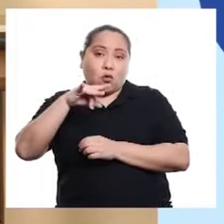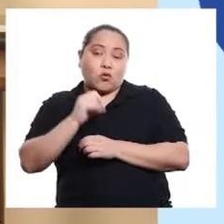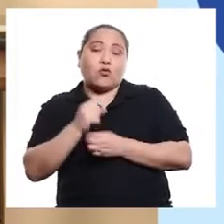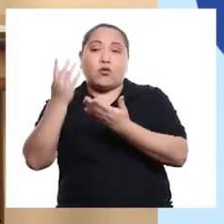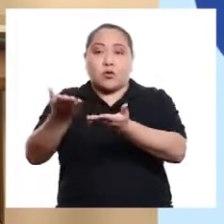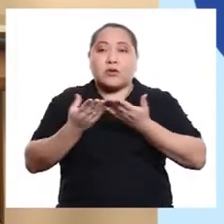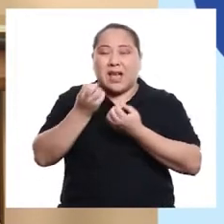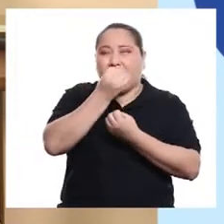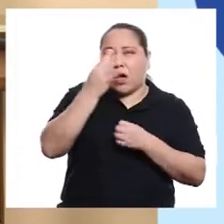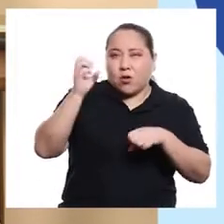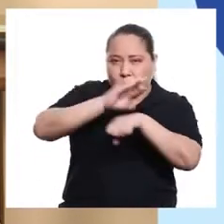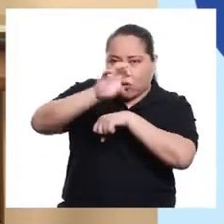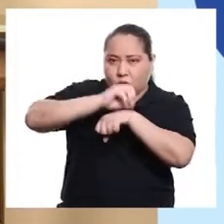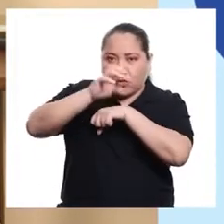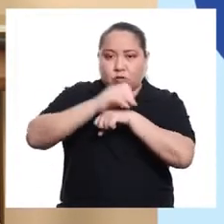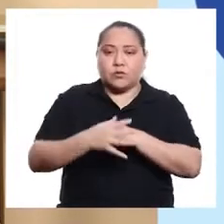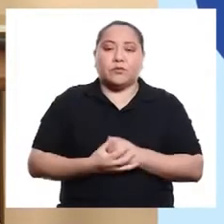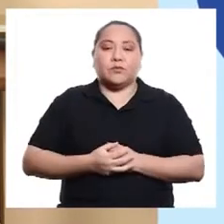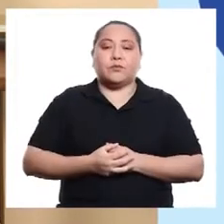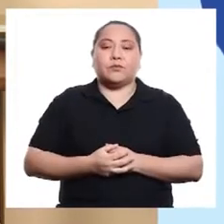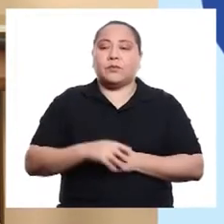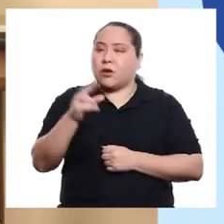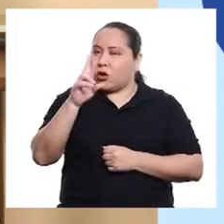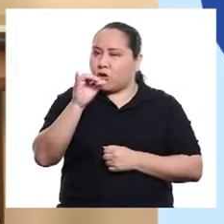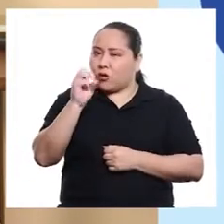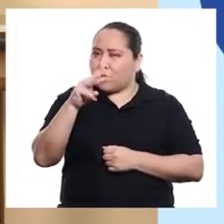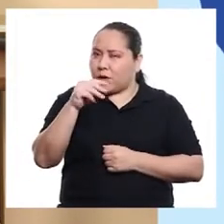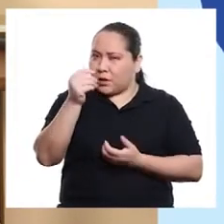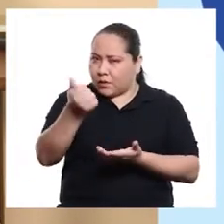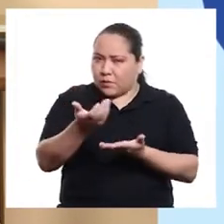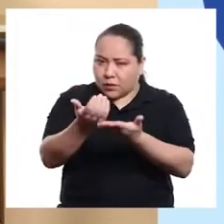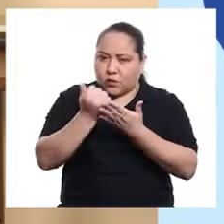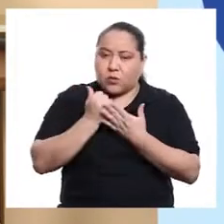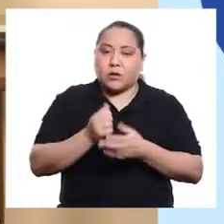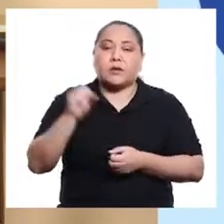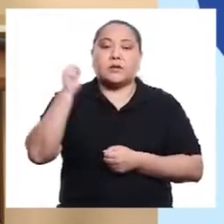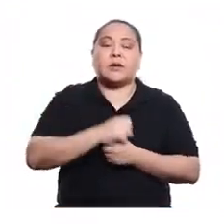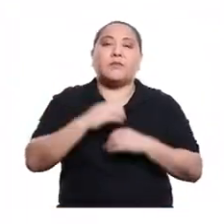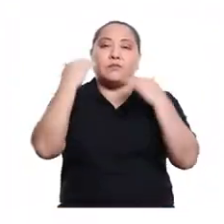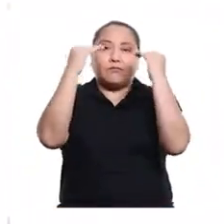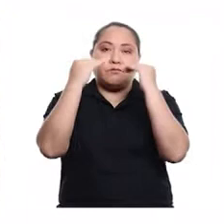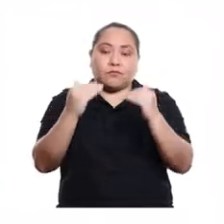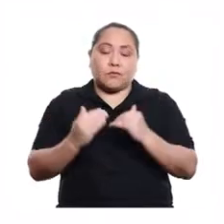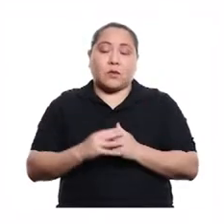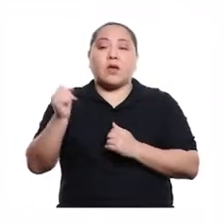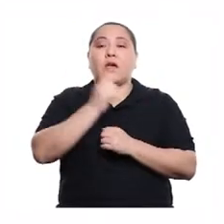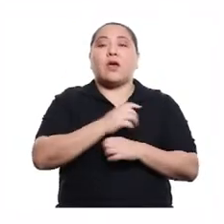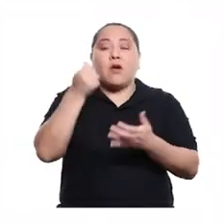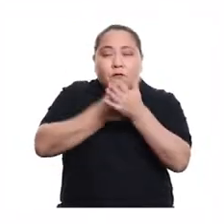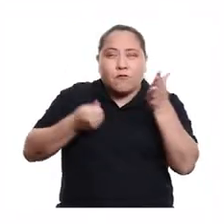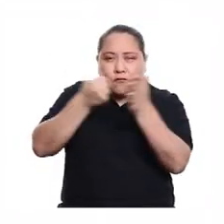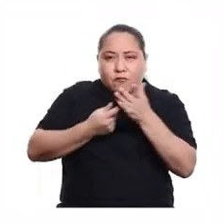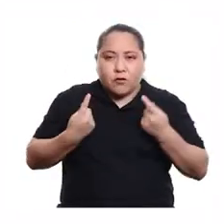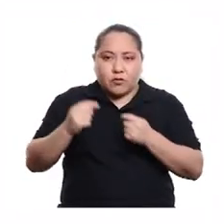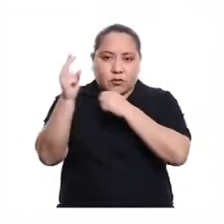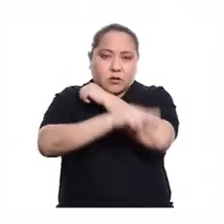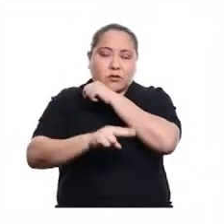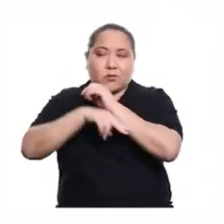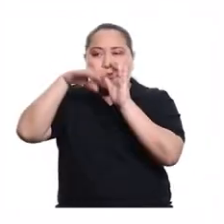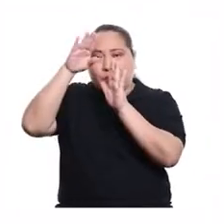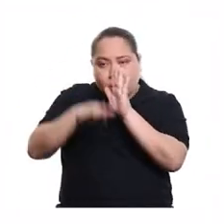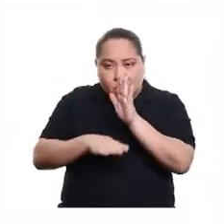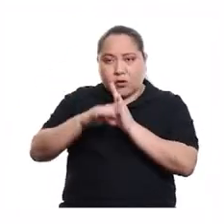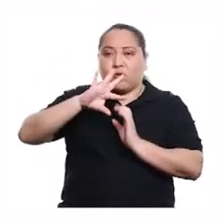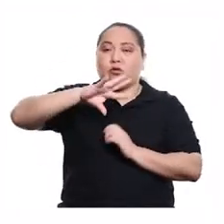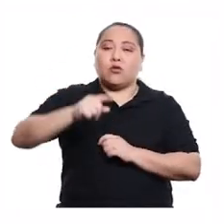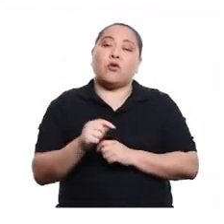de la ONU nos da algunas recomendaciones. Romina, ¿me ayudas? Alinear los esfuerzos nacionales para reducir